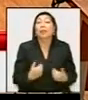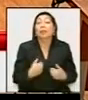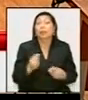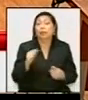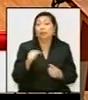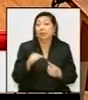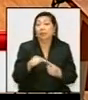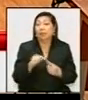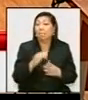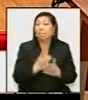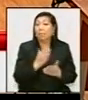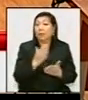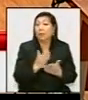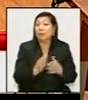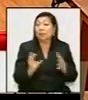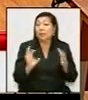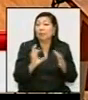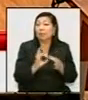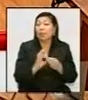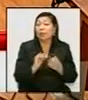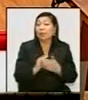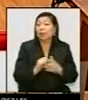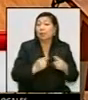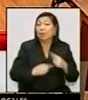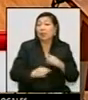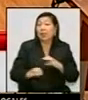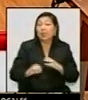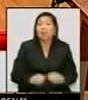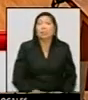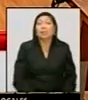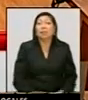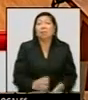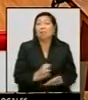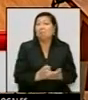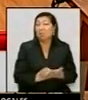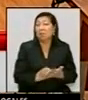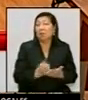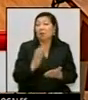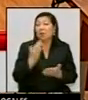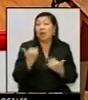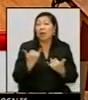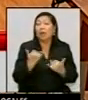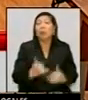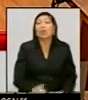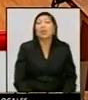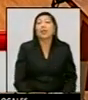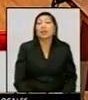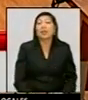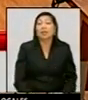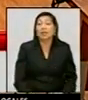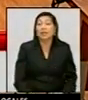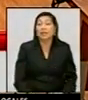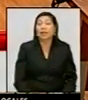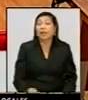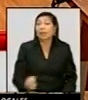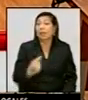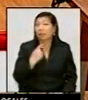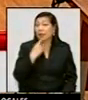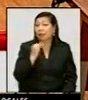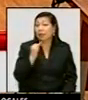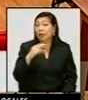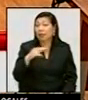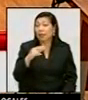hacer frente a un problema coyuntural y que viene siendo menos demandado en la actualidad. Según el